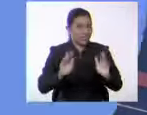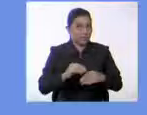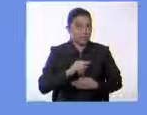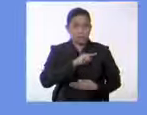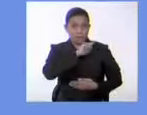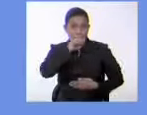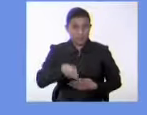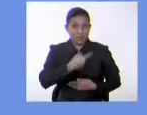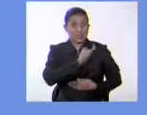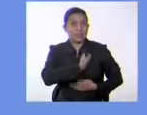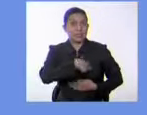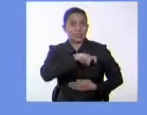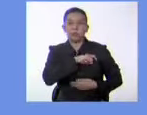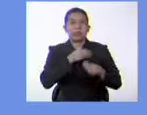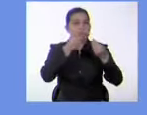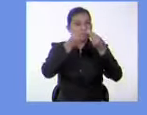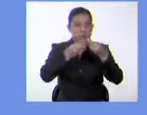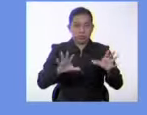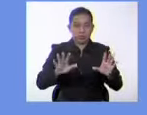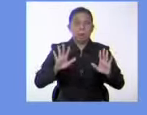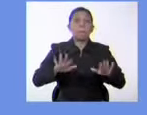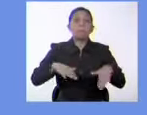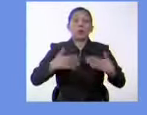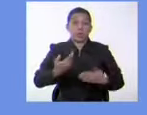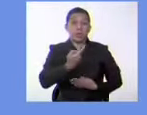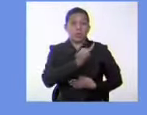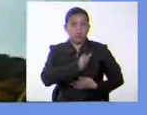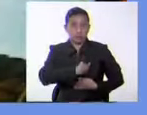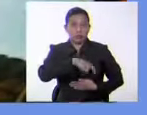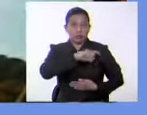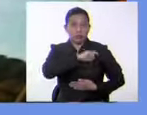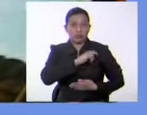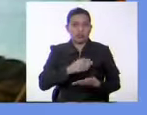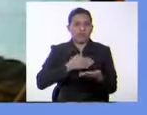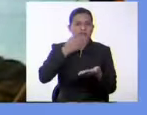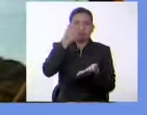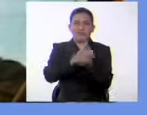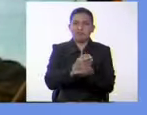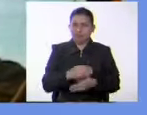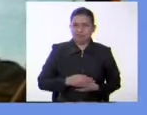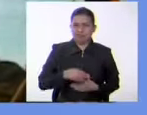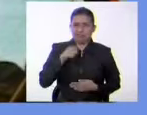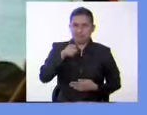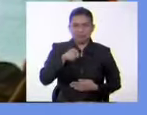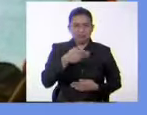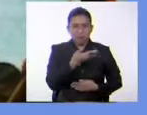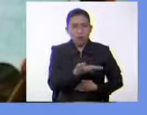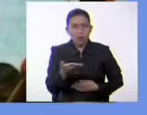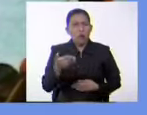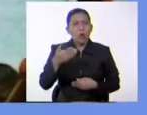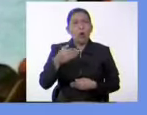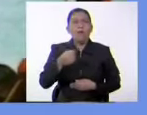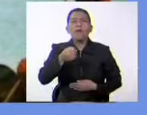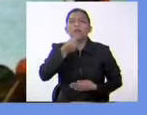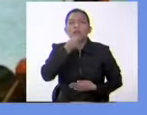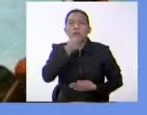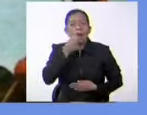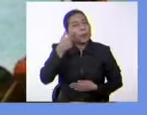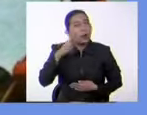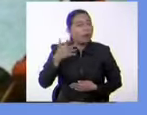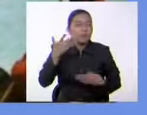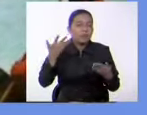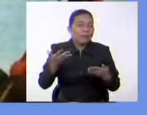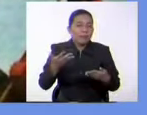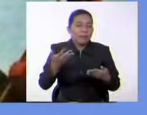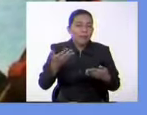fueron perdidas, porque ellos, aparte de destruir, ¿verdad?, los registros, los yacimientos de nuestros pueblos